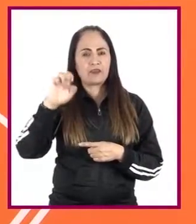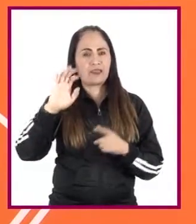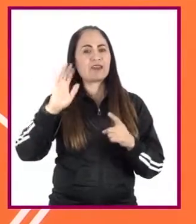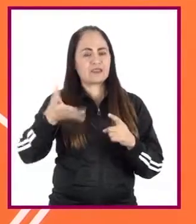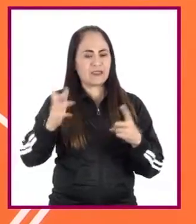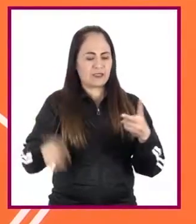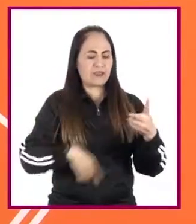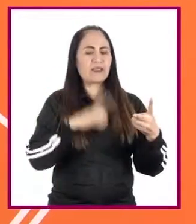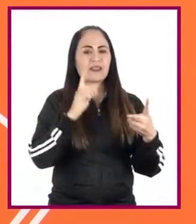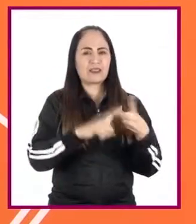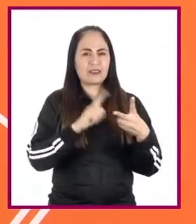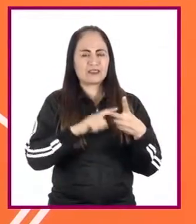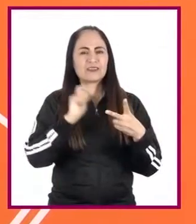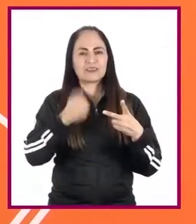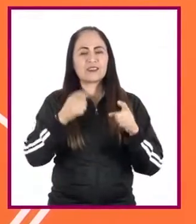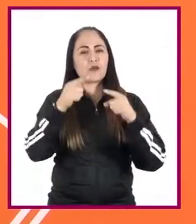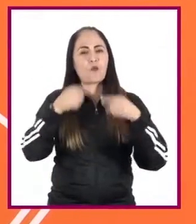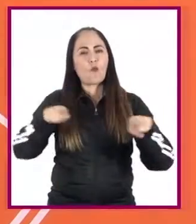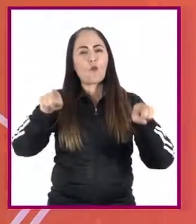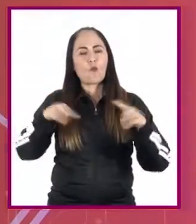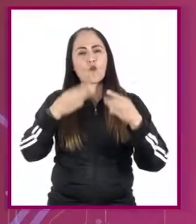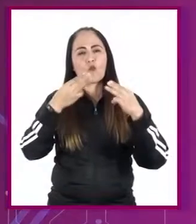recurso, la música.